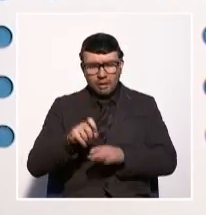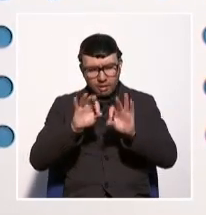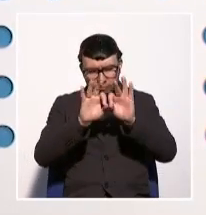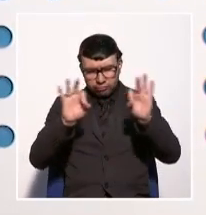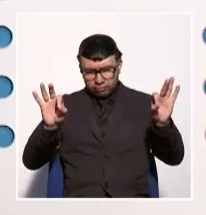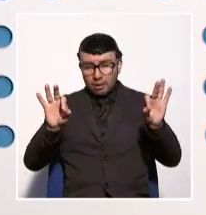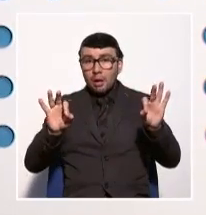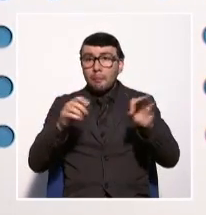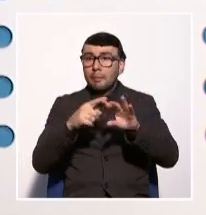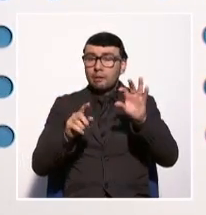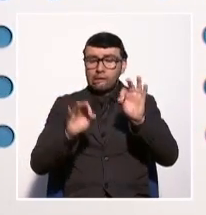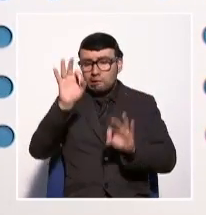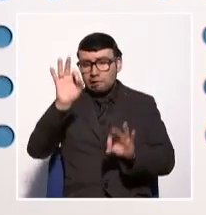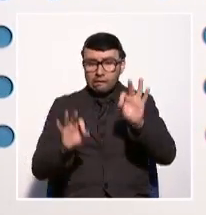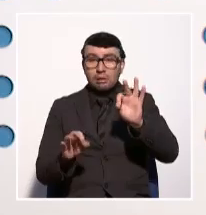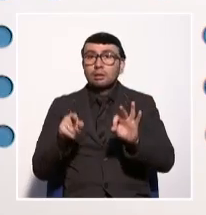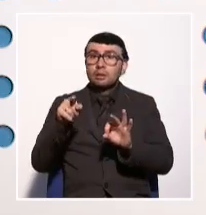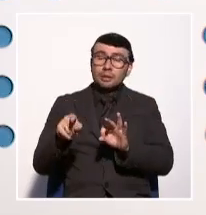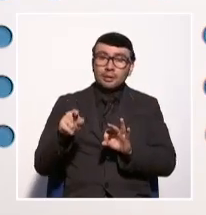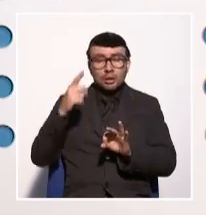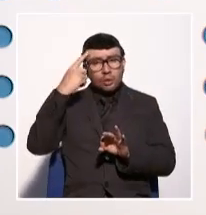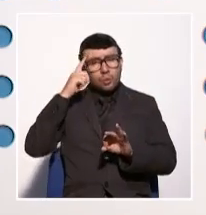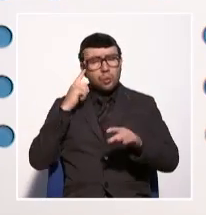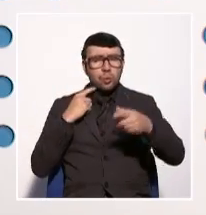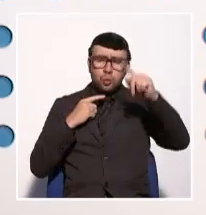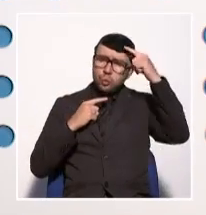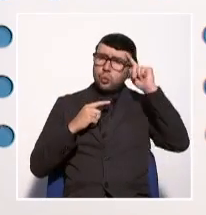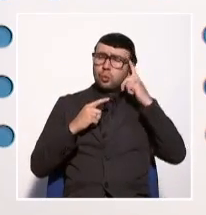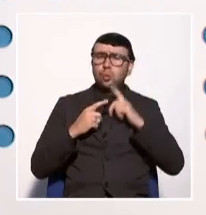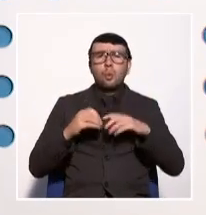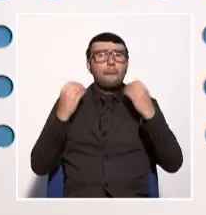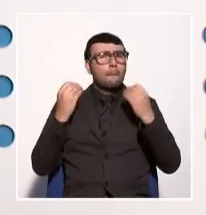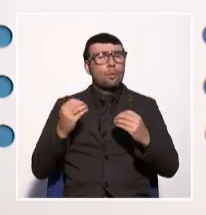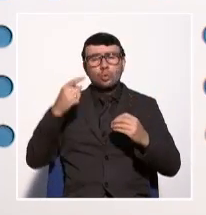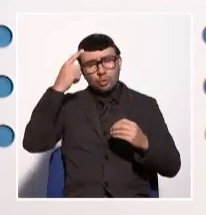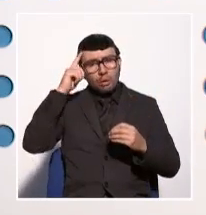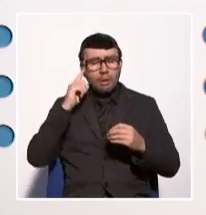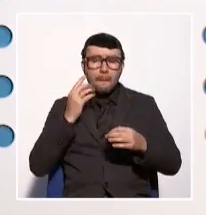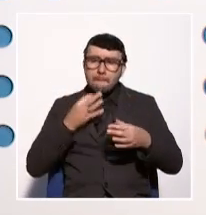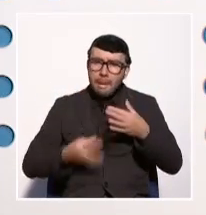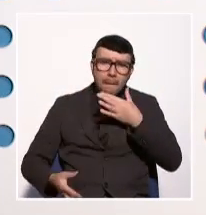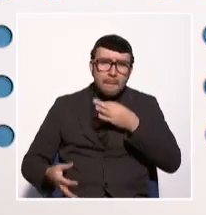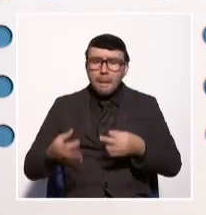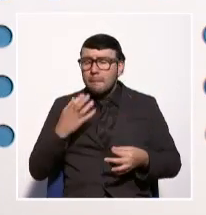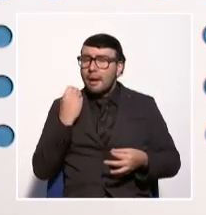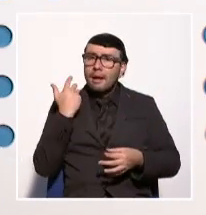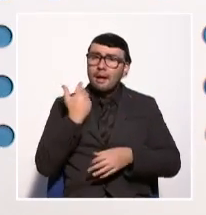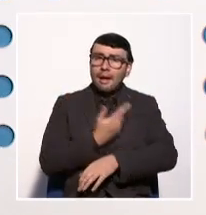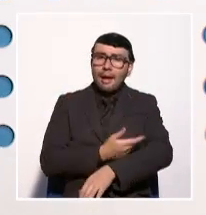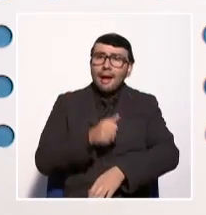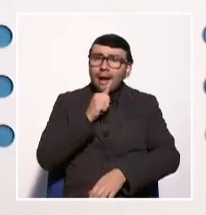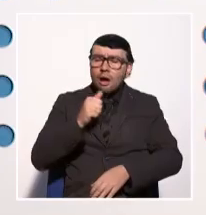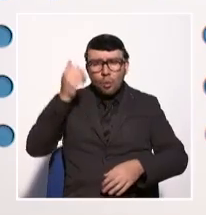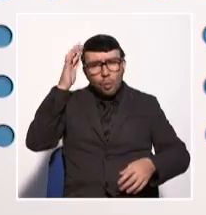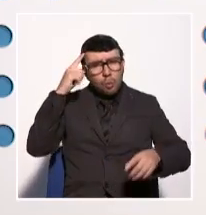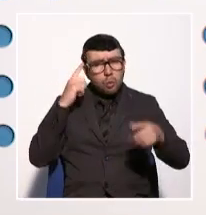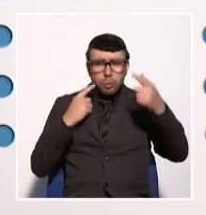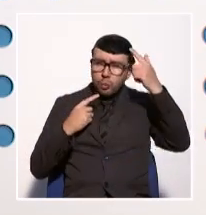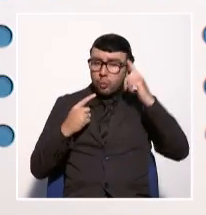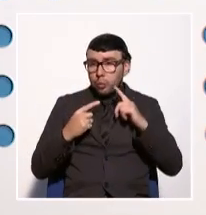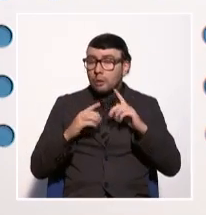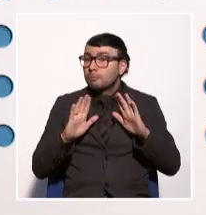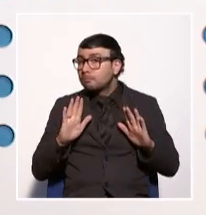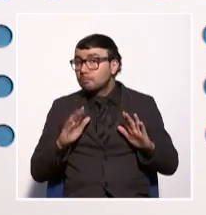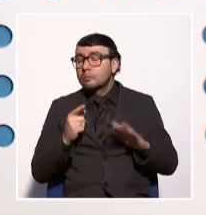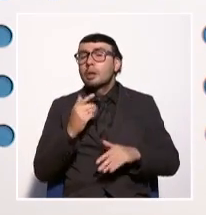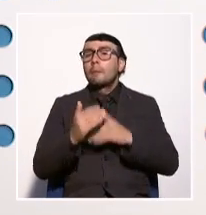cuando estamos sudando mucho está el sistema parasimpático exaltado entonces está esta paciente por eso la sudoración entonces procesos